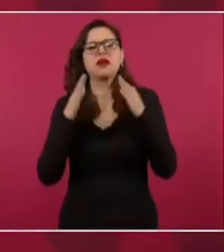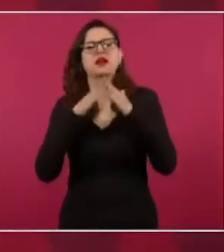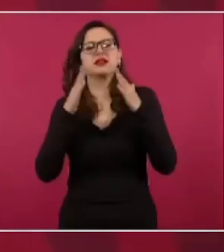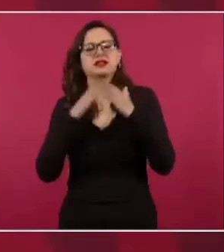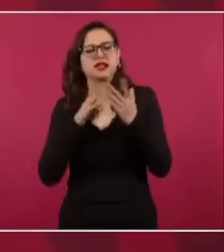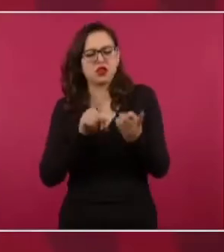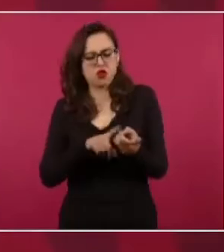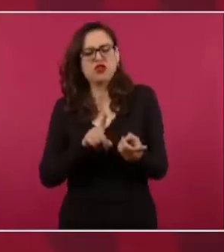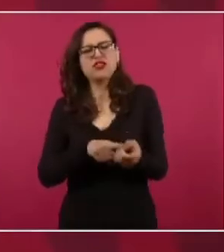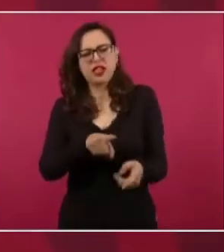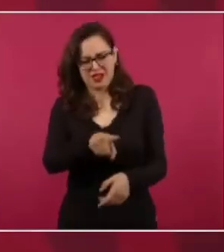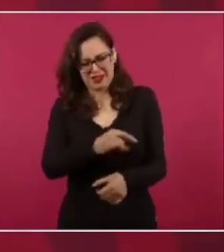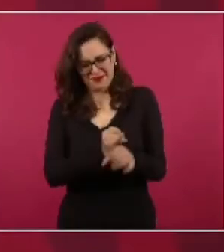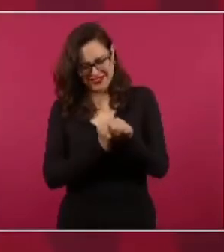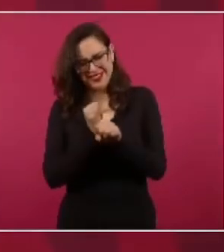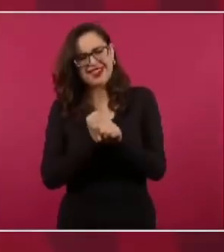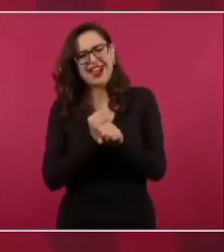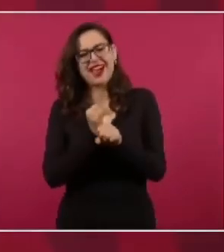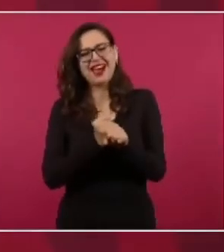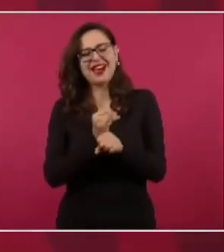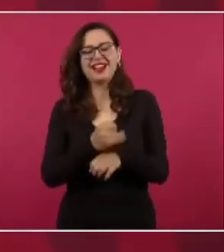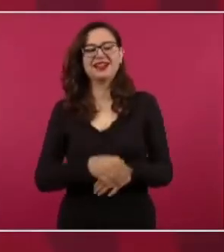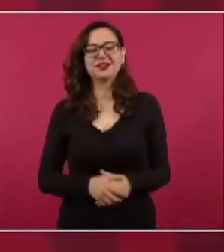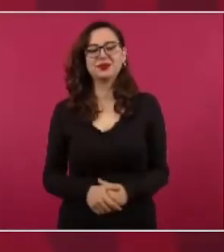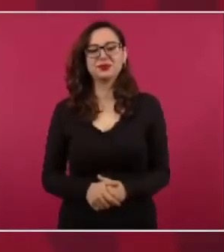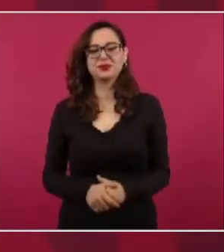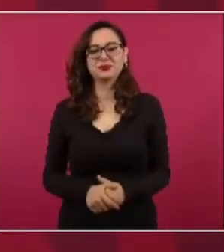Del antiguo régimen.